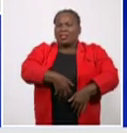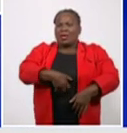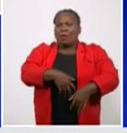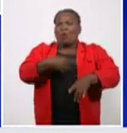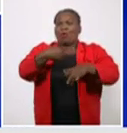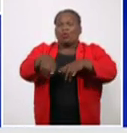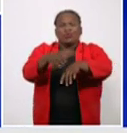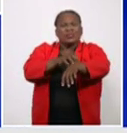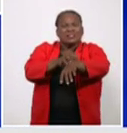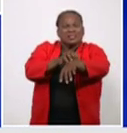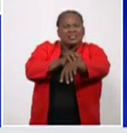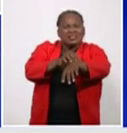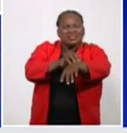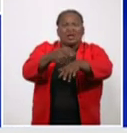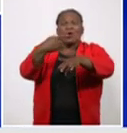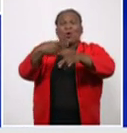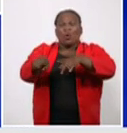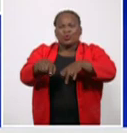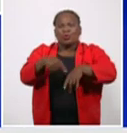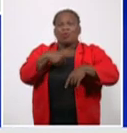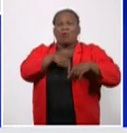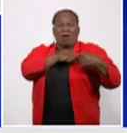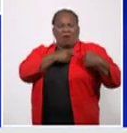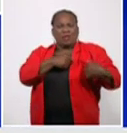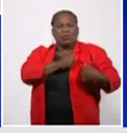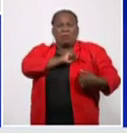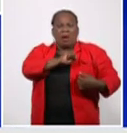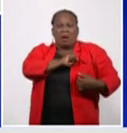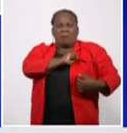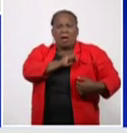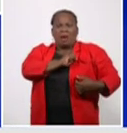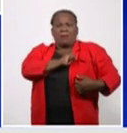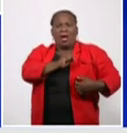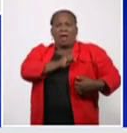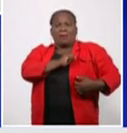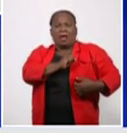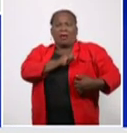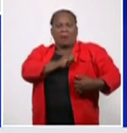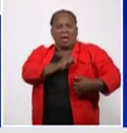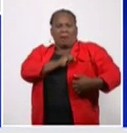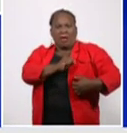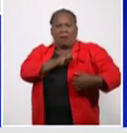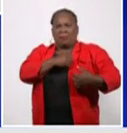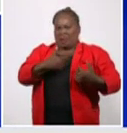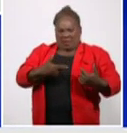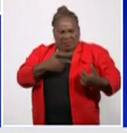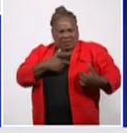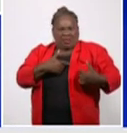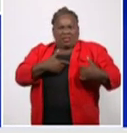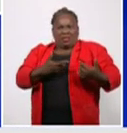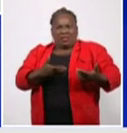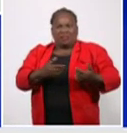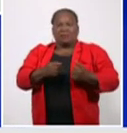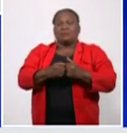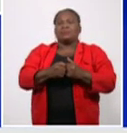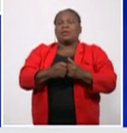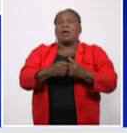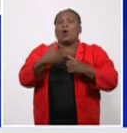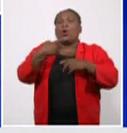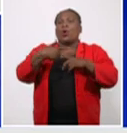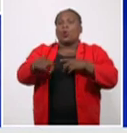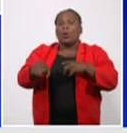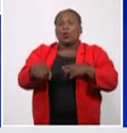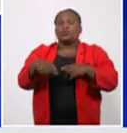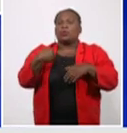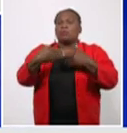aumento de la frecuencia cardíaca aún en reposo, taquicardia como se conoce, palpitaciones, capacidad